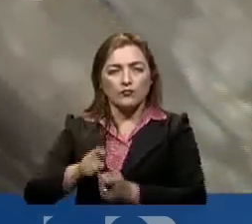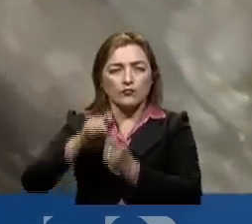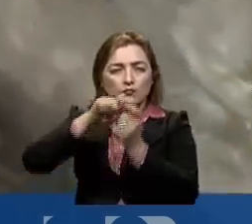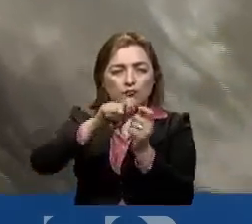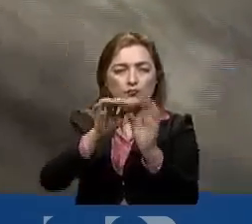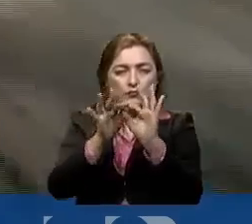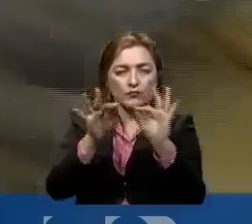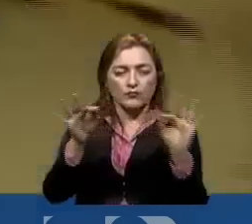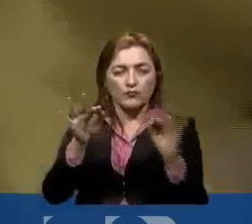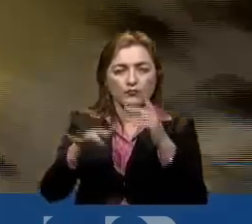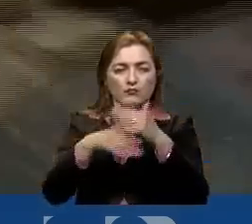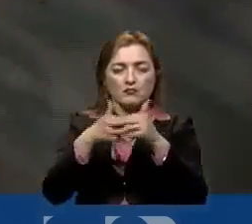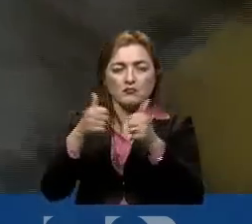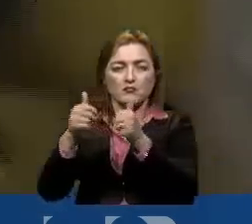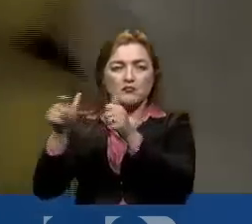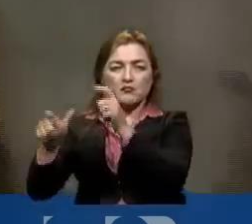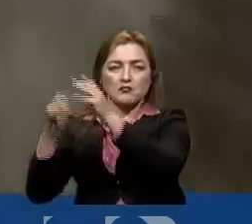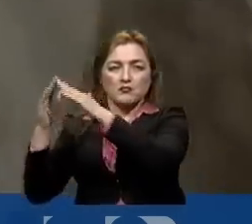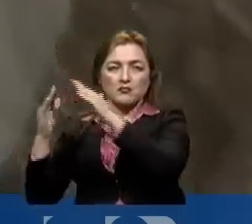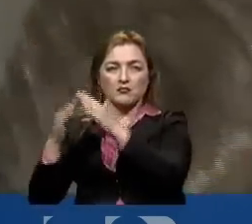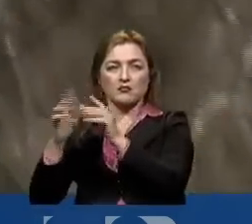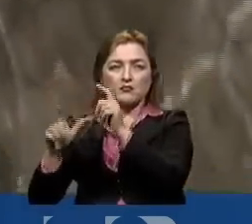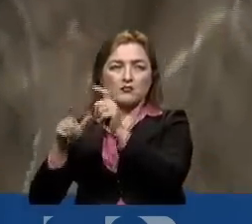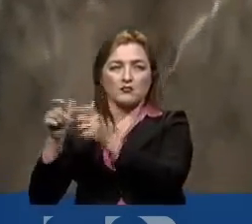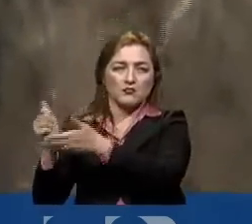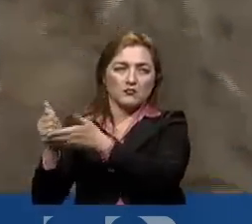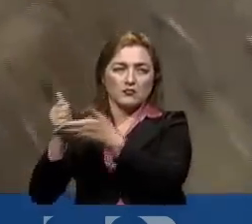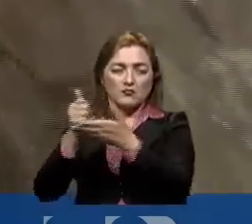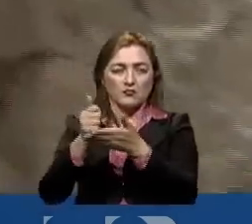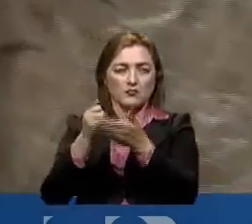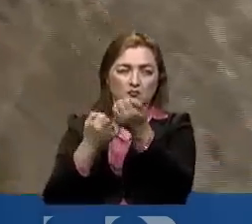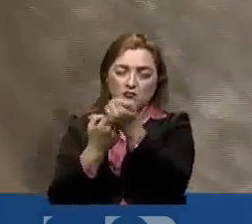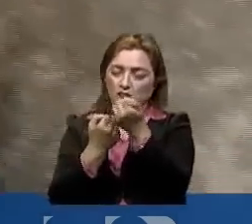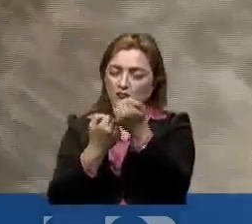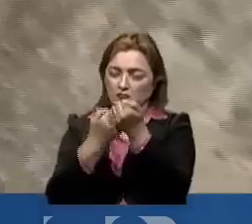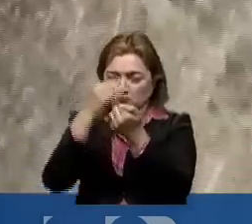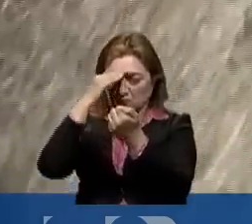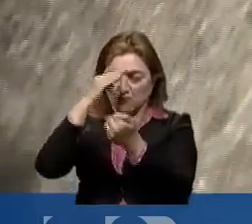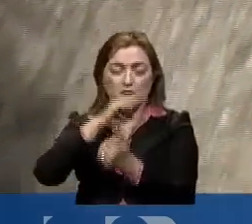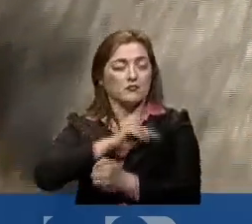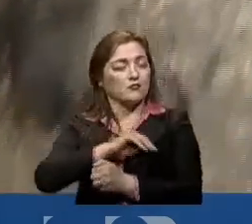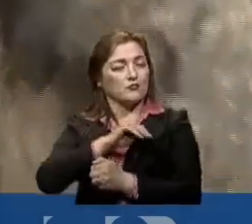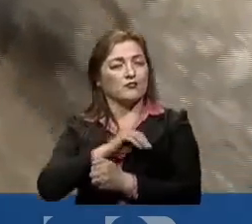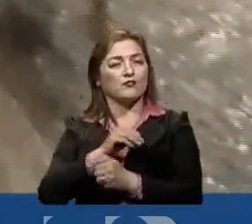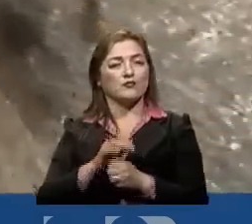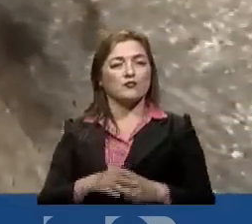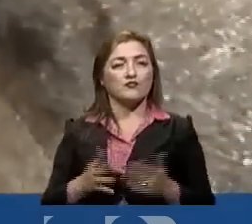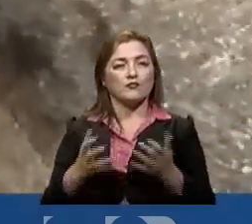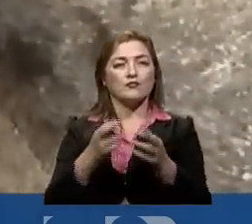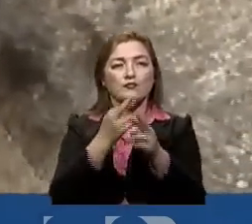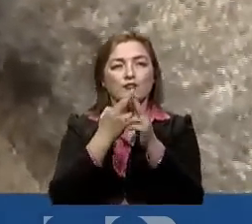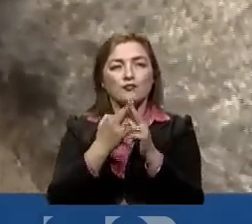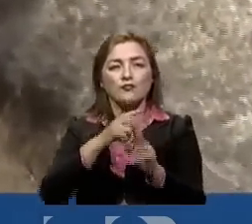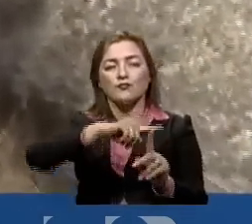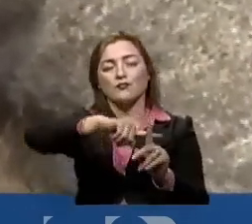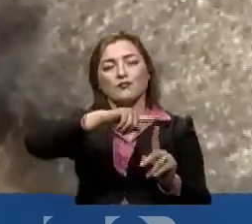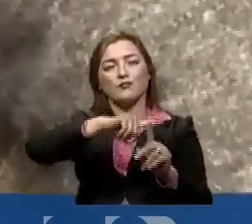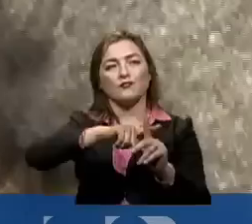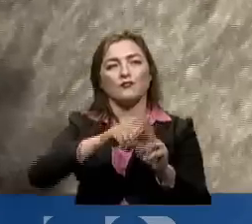éxito con los moradores, el conjunto igual Policía Nacional, entes municipales, los cuales tenemos esta respuesta favorable para